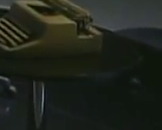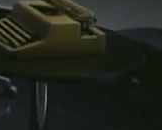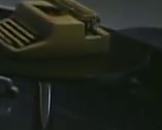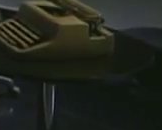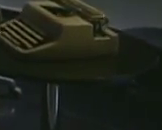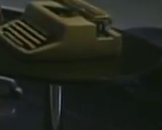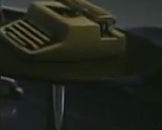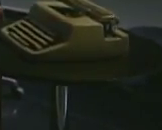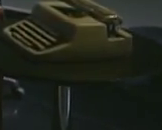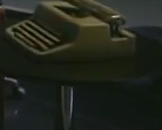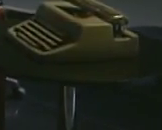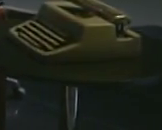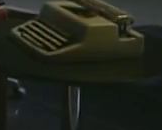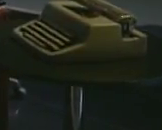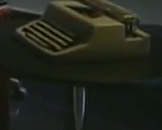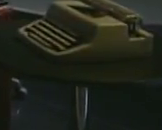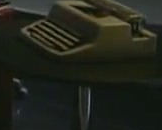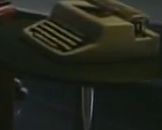y con ella los